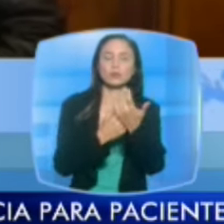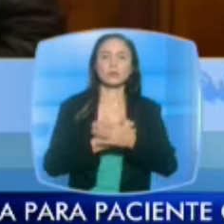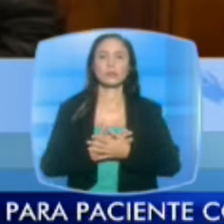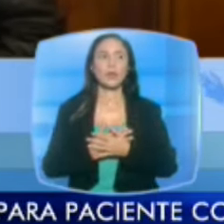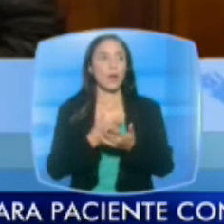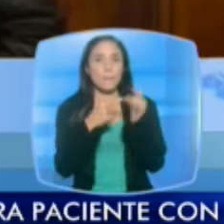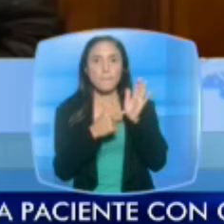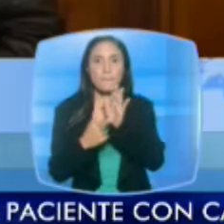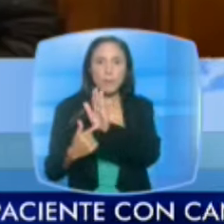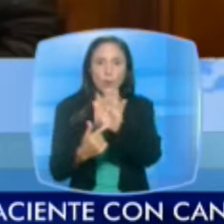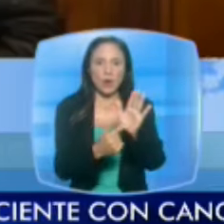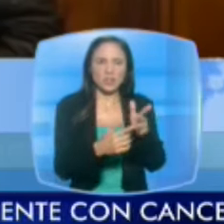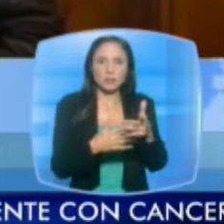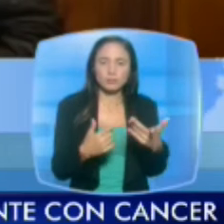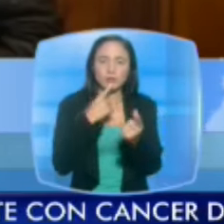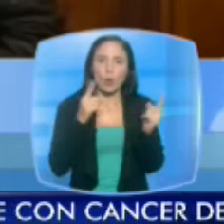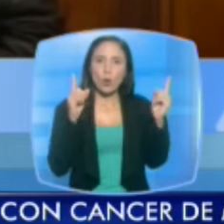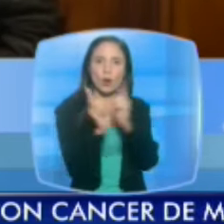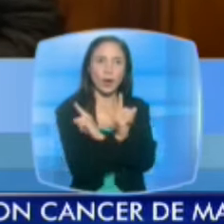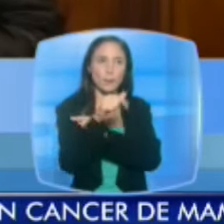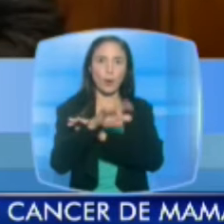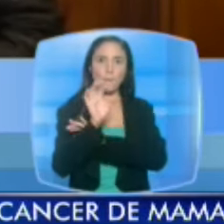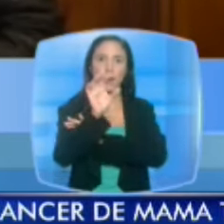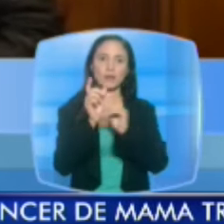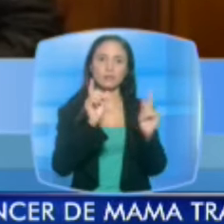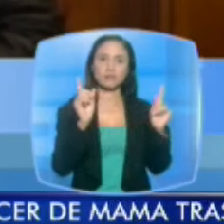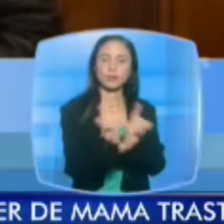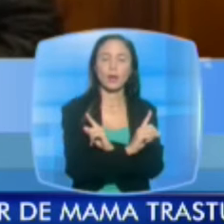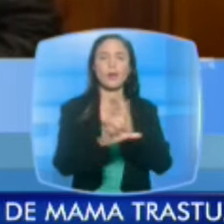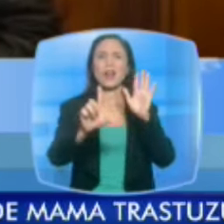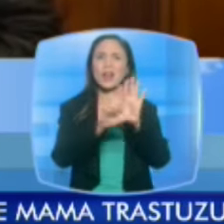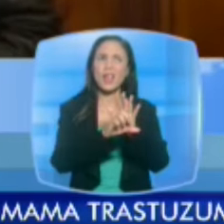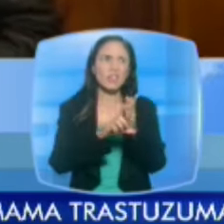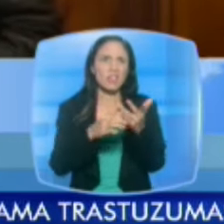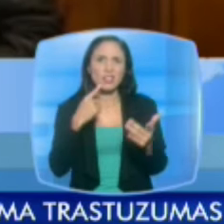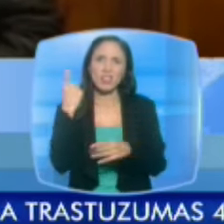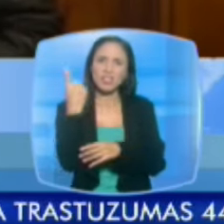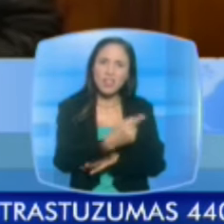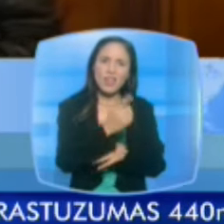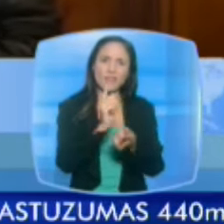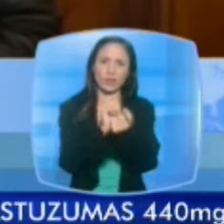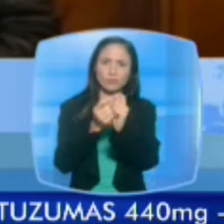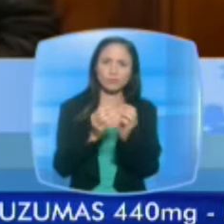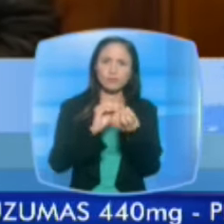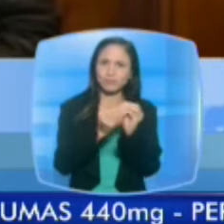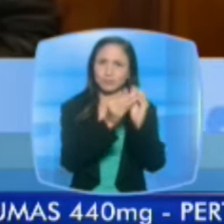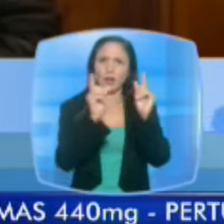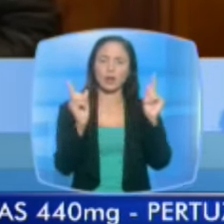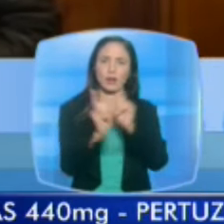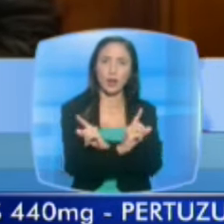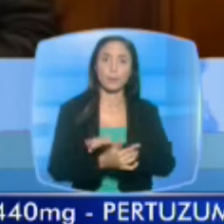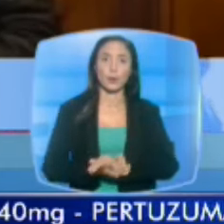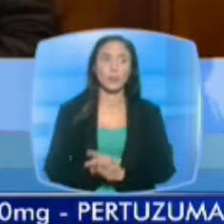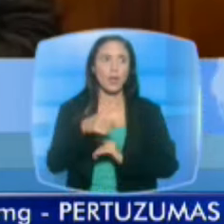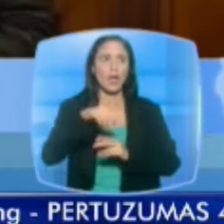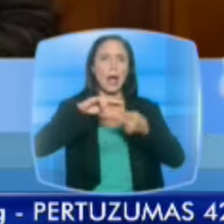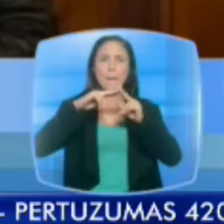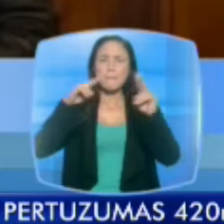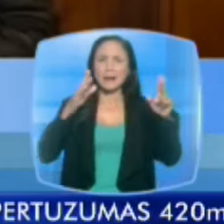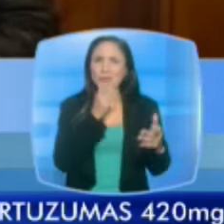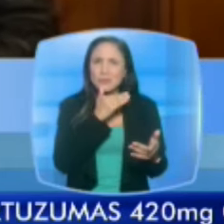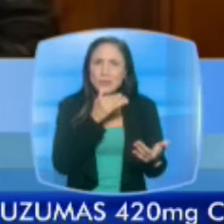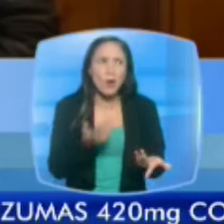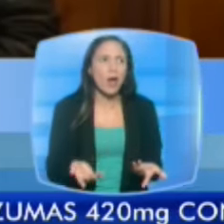muestra de que las cosas deben cambiar en el país y que las leyes que tenemos no son suficientes para vivir en paz, por lo que no hay espacio